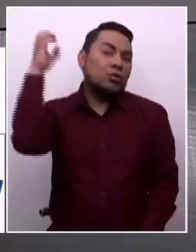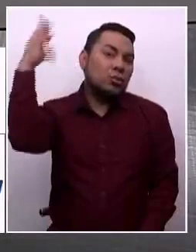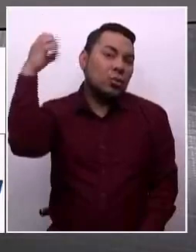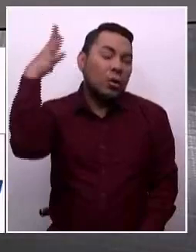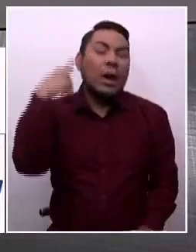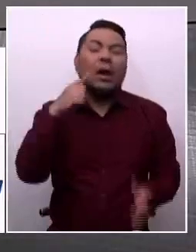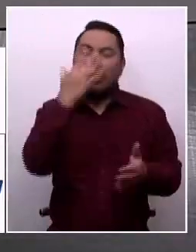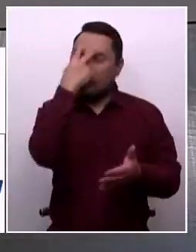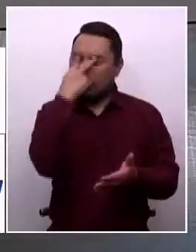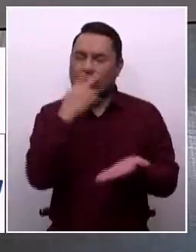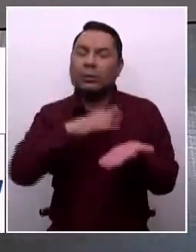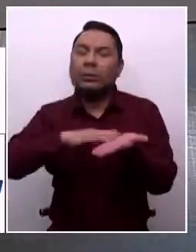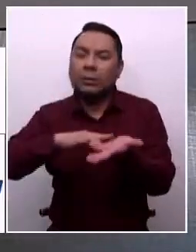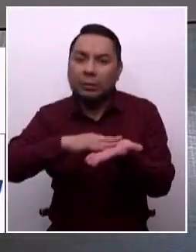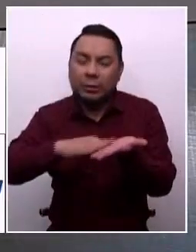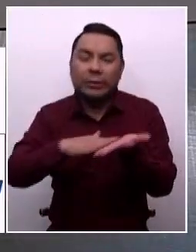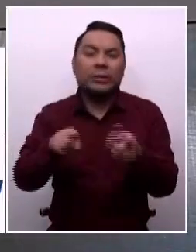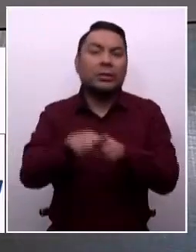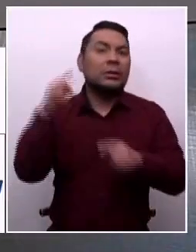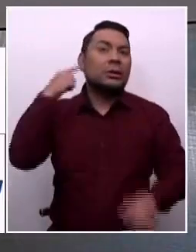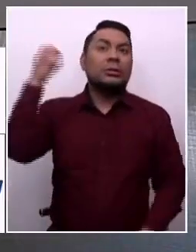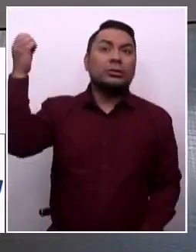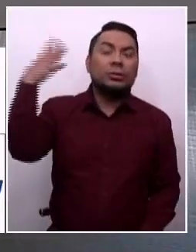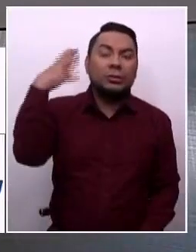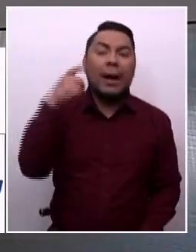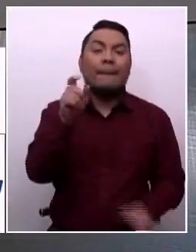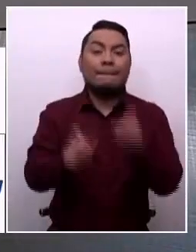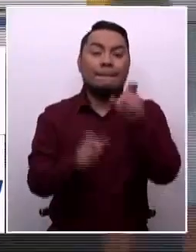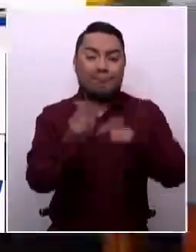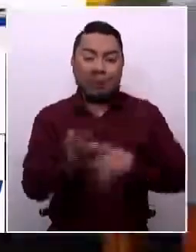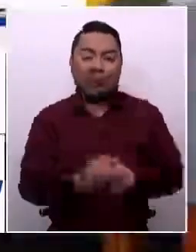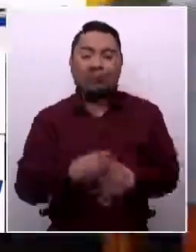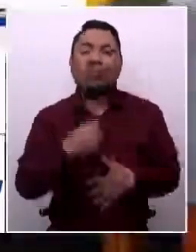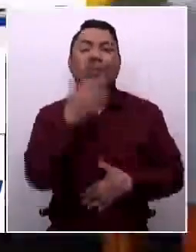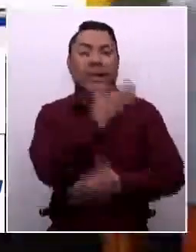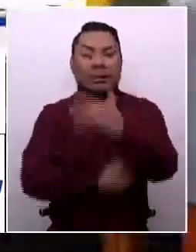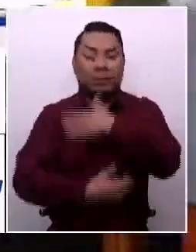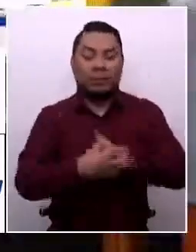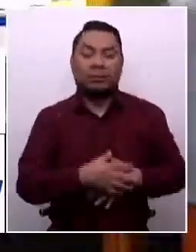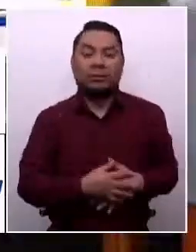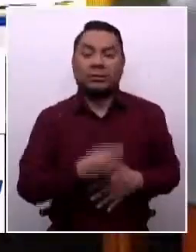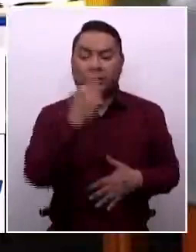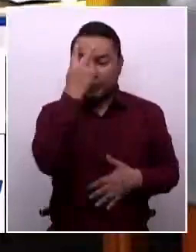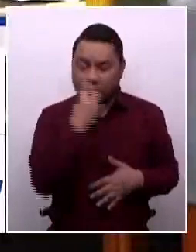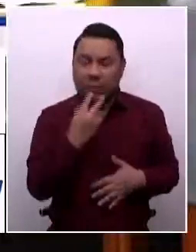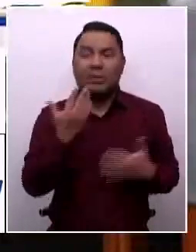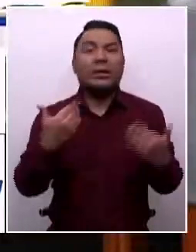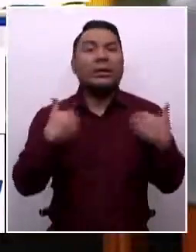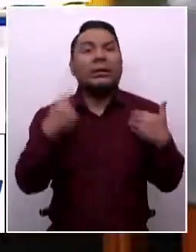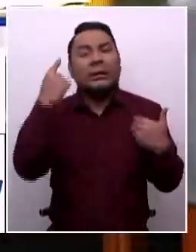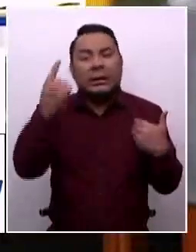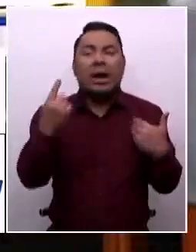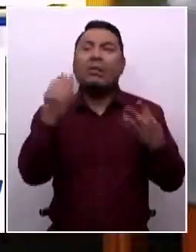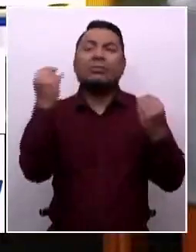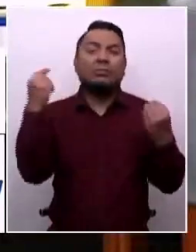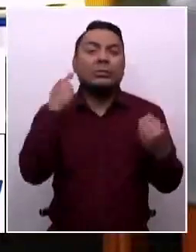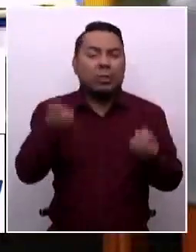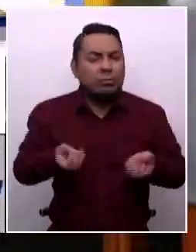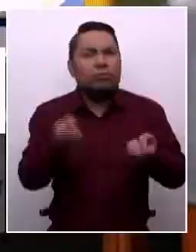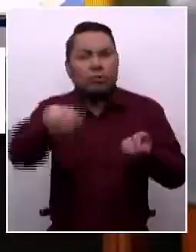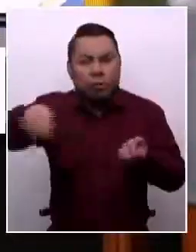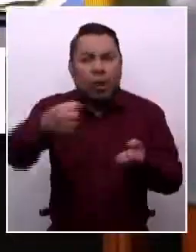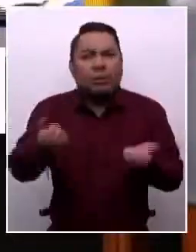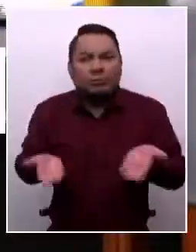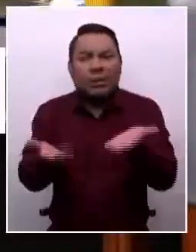braille y repetidores acústicas para las personas con discapacidad que evidentemente tienen que mucho por dar pero